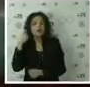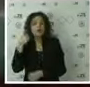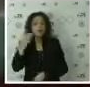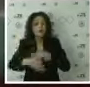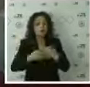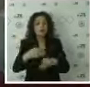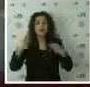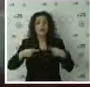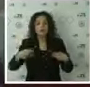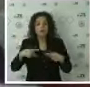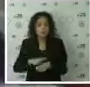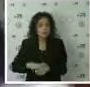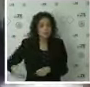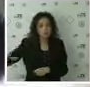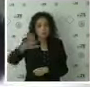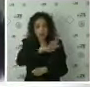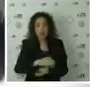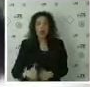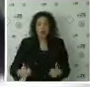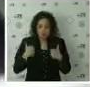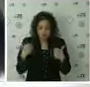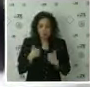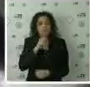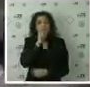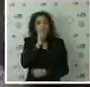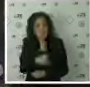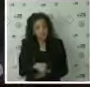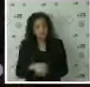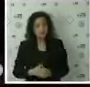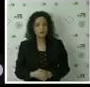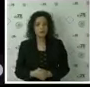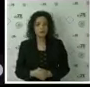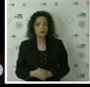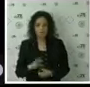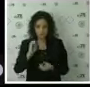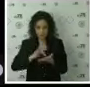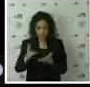las y los jóvenes y adolescentes. Gracias, Marta.